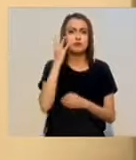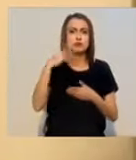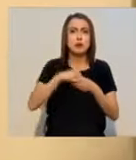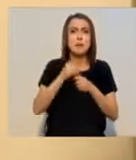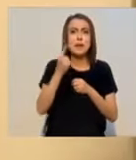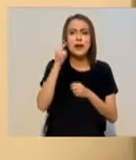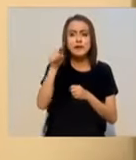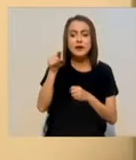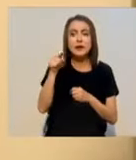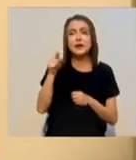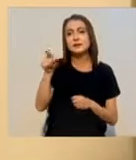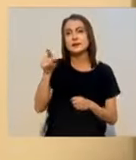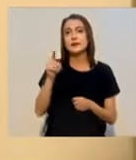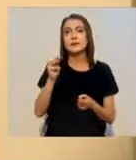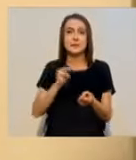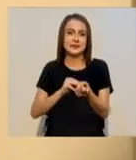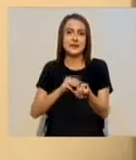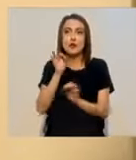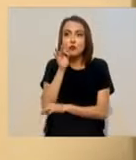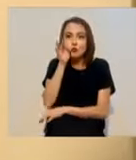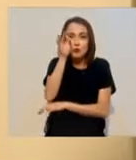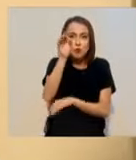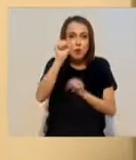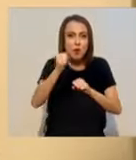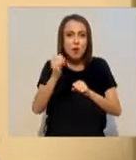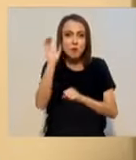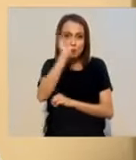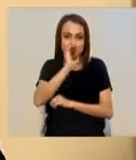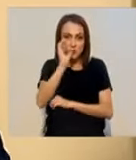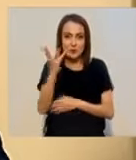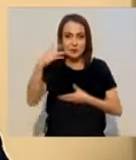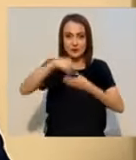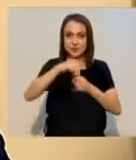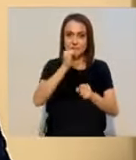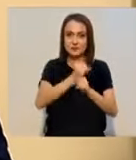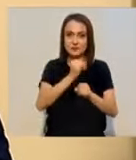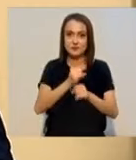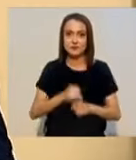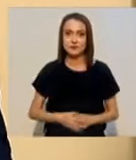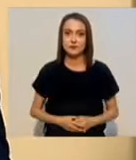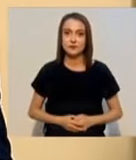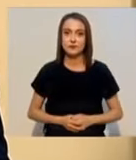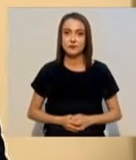para esa medicina del futuro que buscamos en la institución.